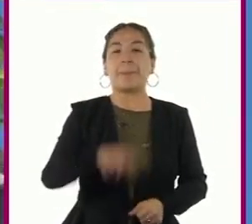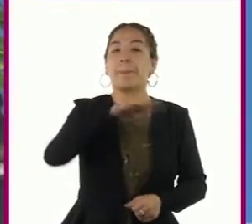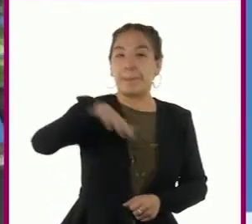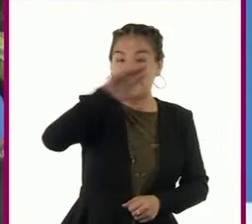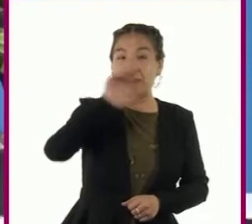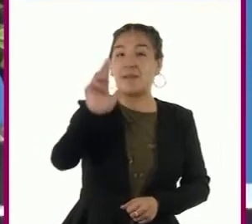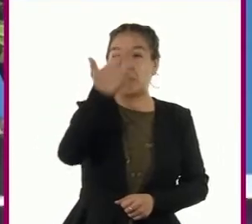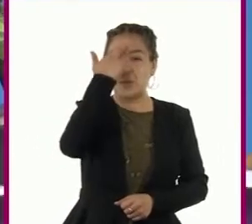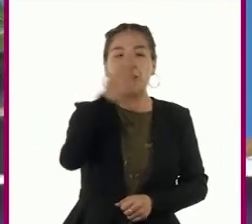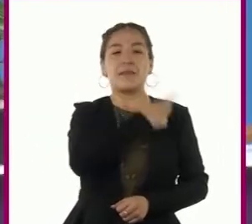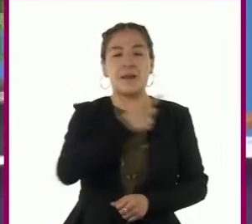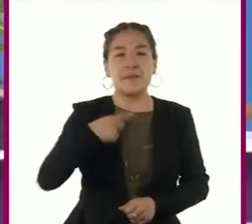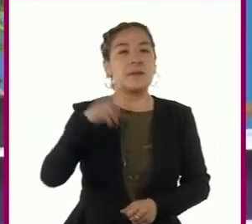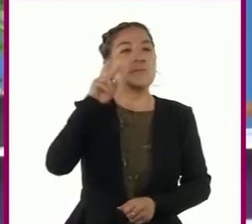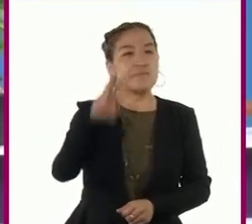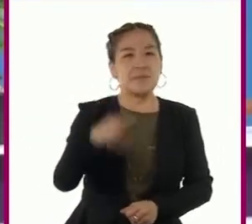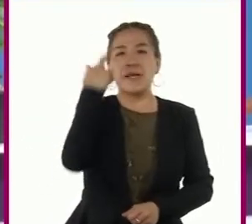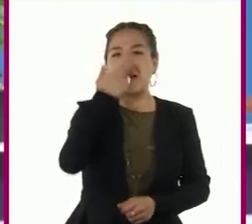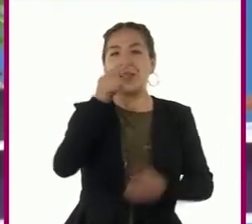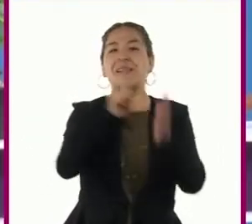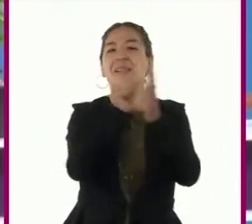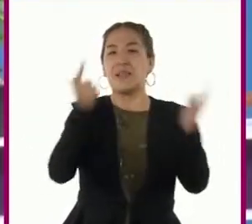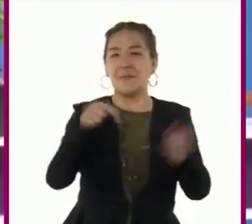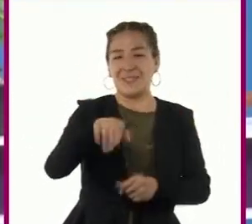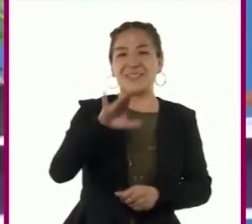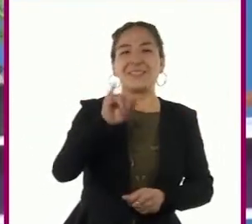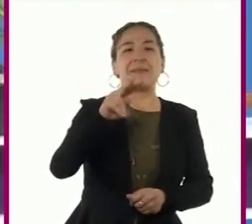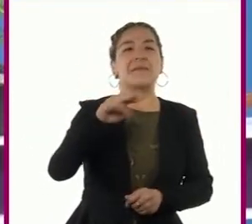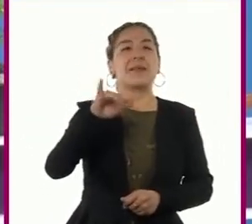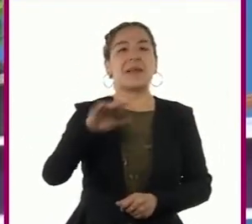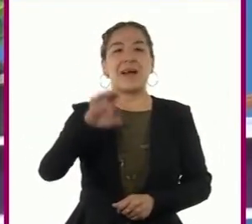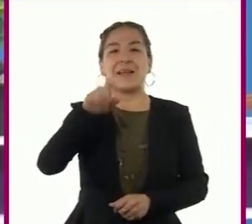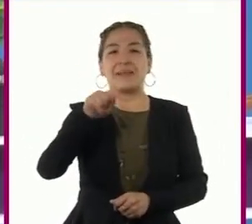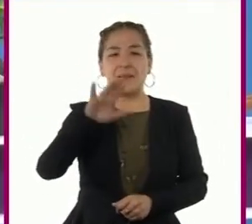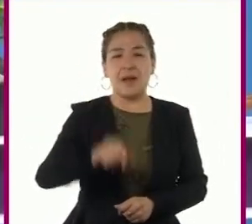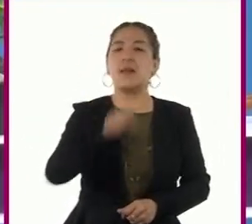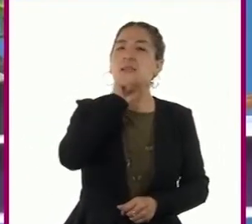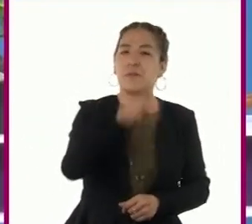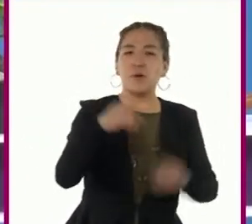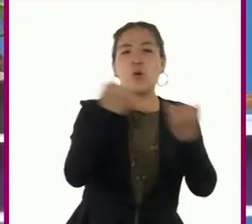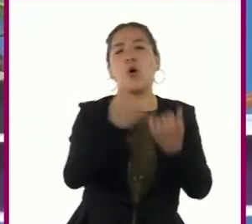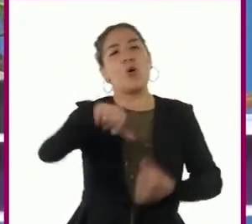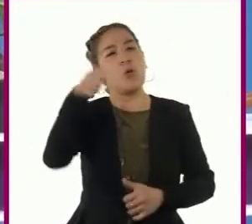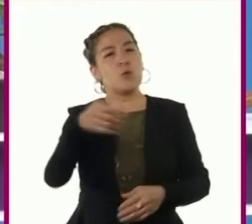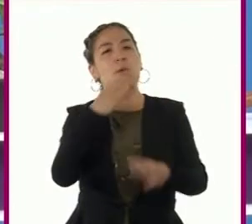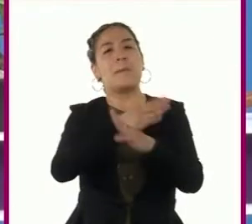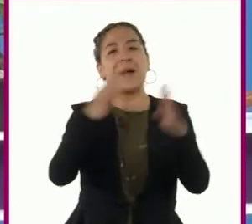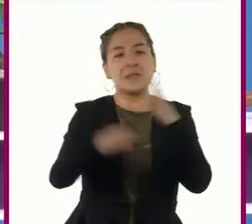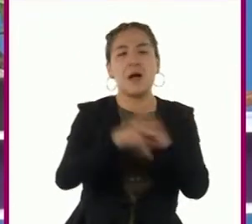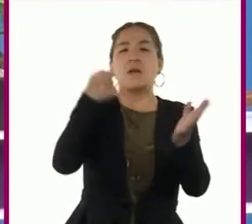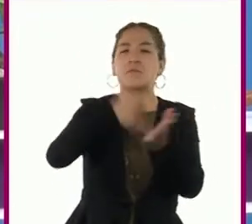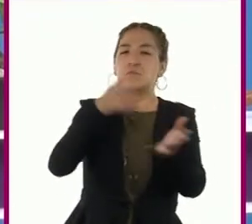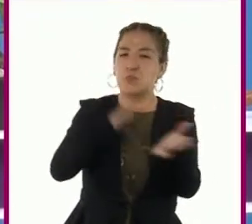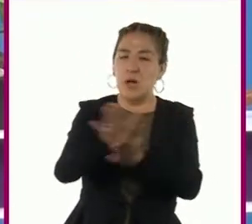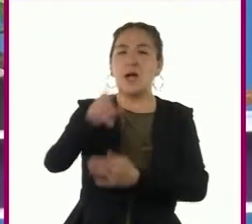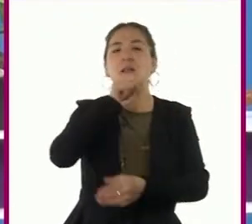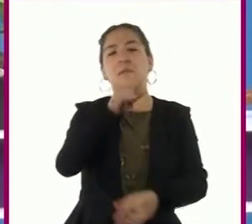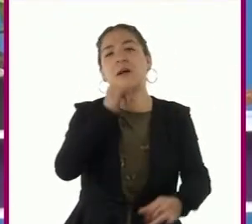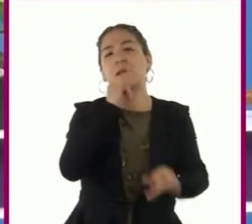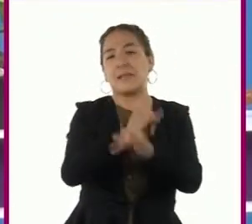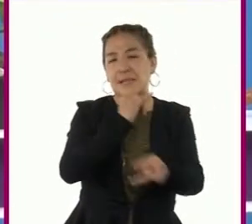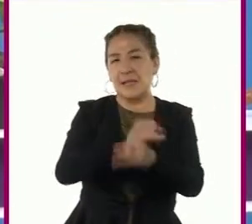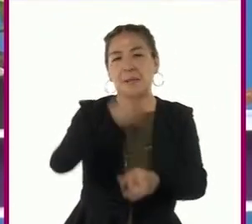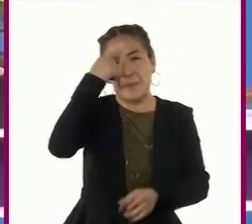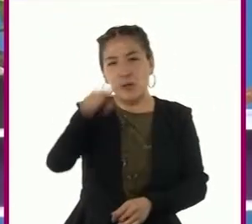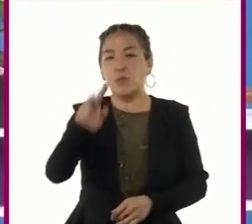Recuerden consultar su libro de texto de formación cívica y ética, así como otros materiales impresos o digitales para